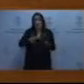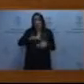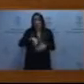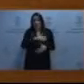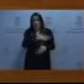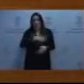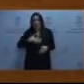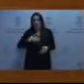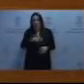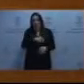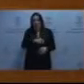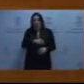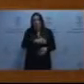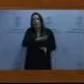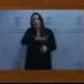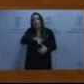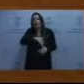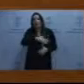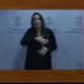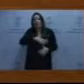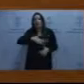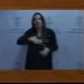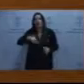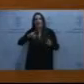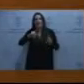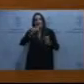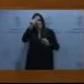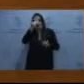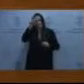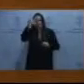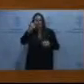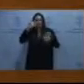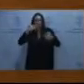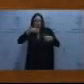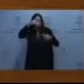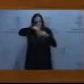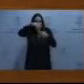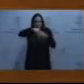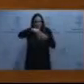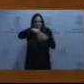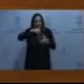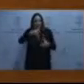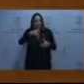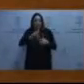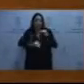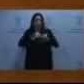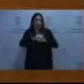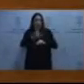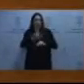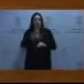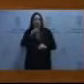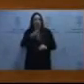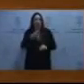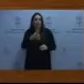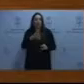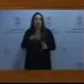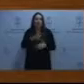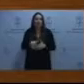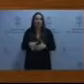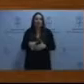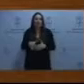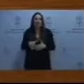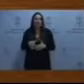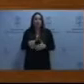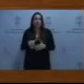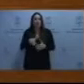anzuelo, y es que hablemos de la abstracción, que no vayamos al meollo de la cuestión, que es el incumplimiento. La verdad es que el globo sonda es brillante, quien